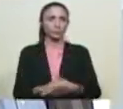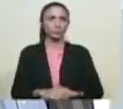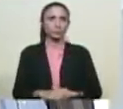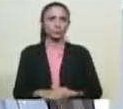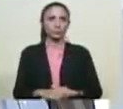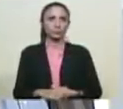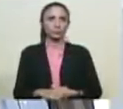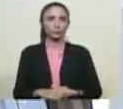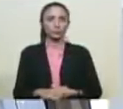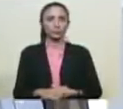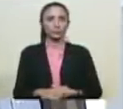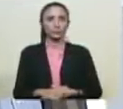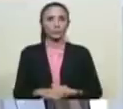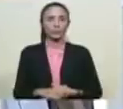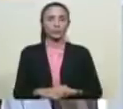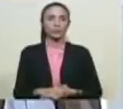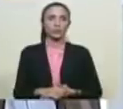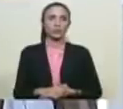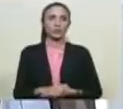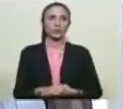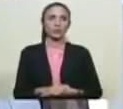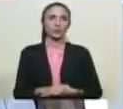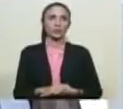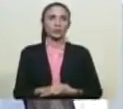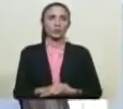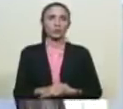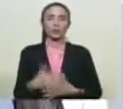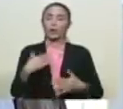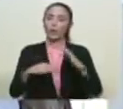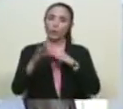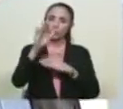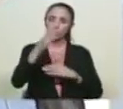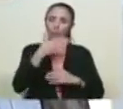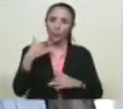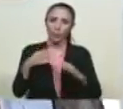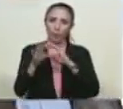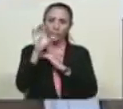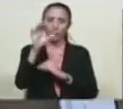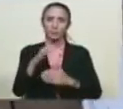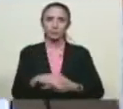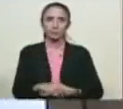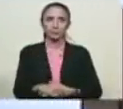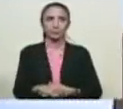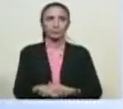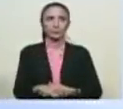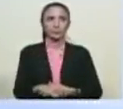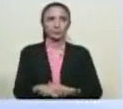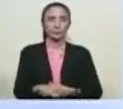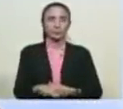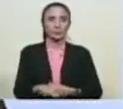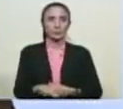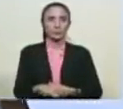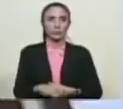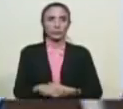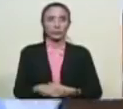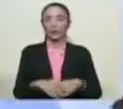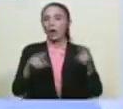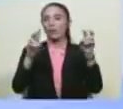Pasos de avance, de un largo camino hacia el futuro, de un largo camino hacia una nueva